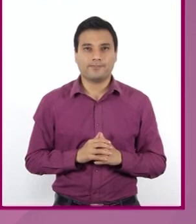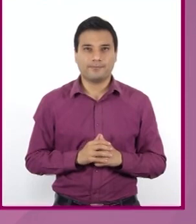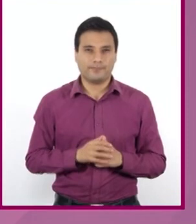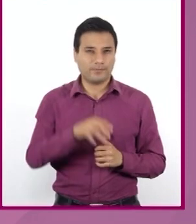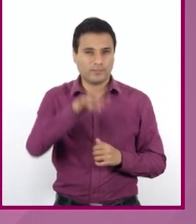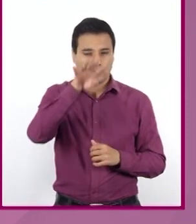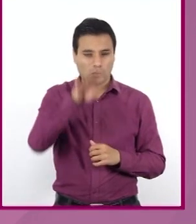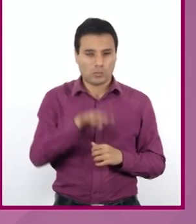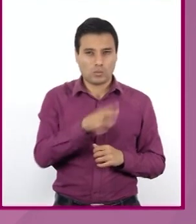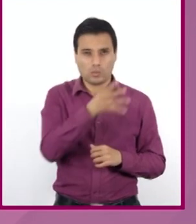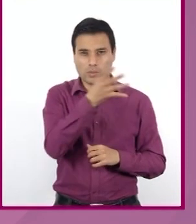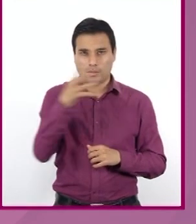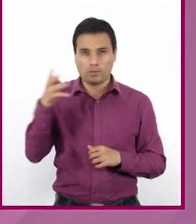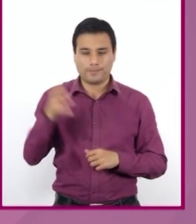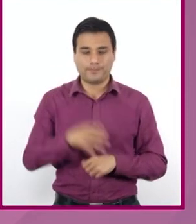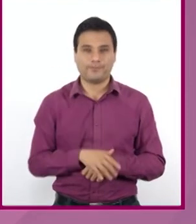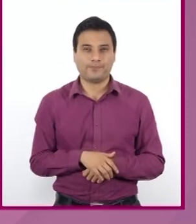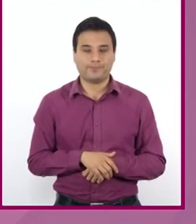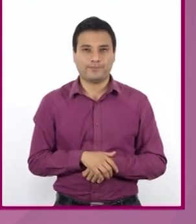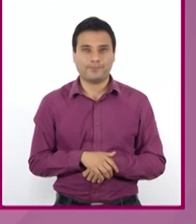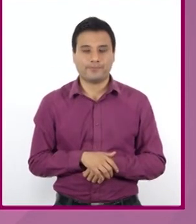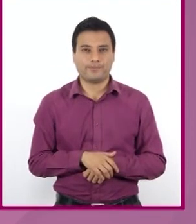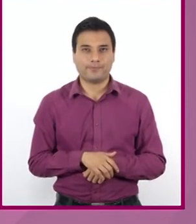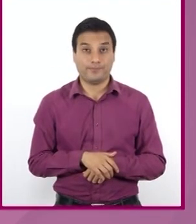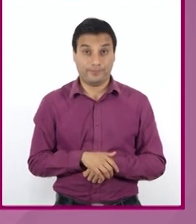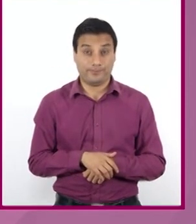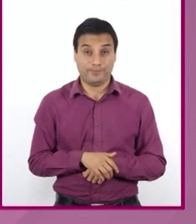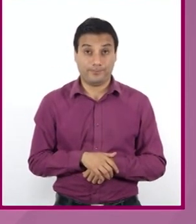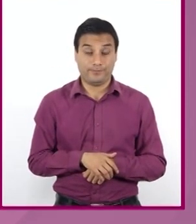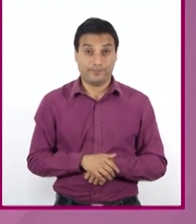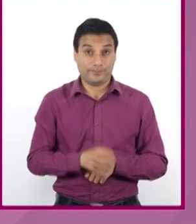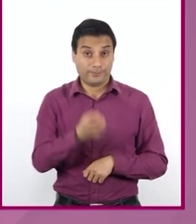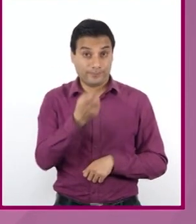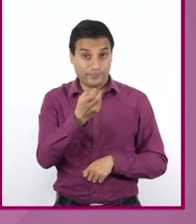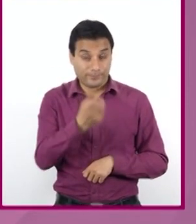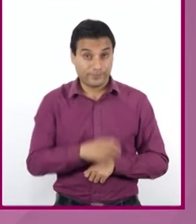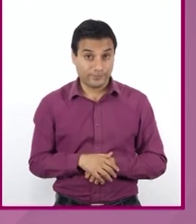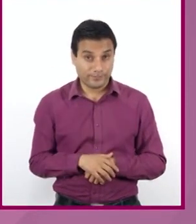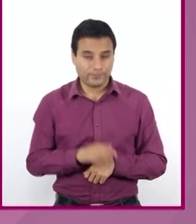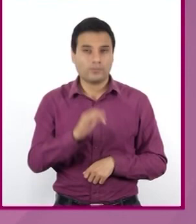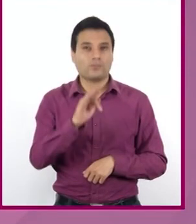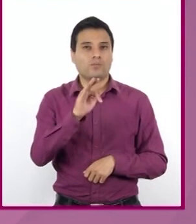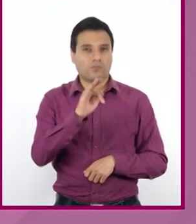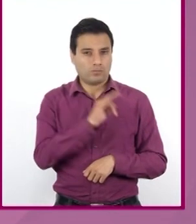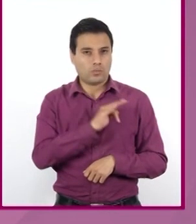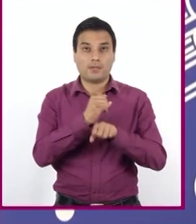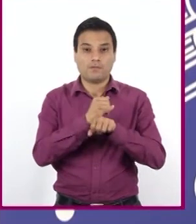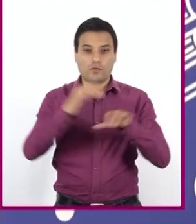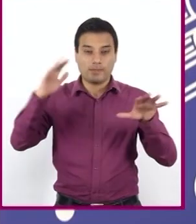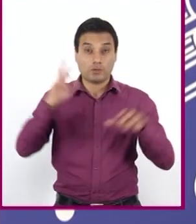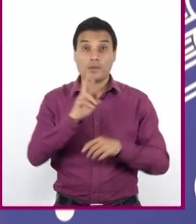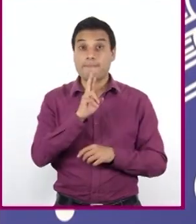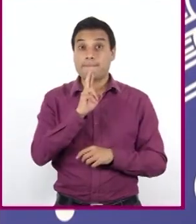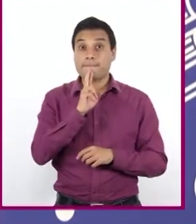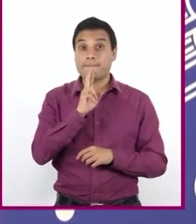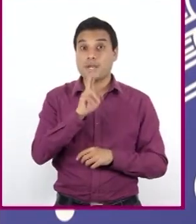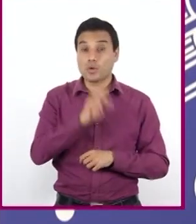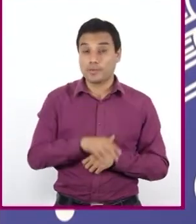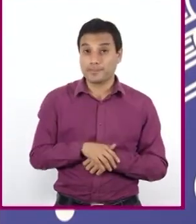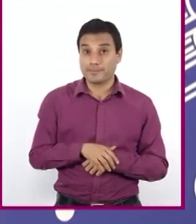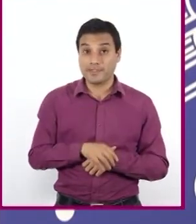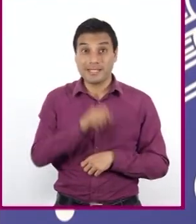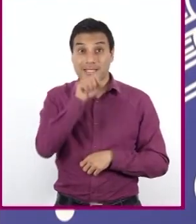Pero además de brindarnos estas oportunidades de optimizar el contenido de la investigación, la etapa de